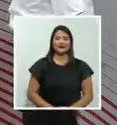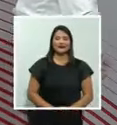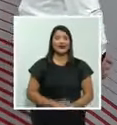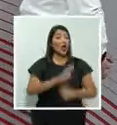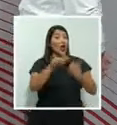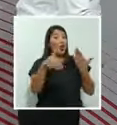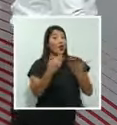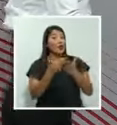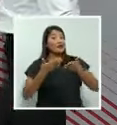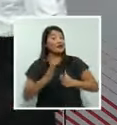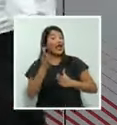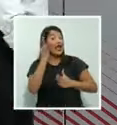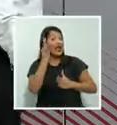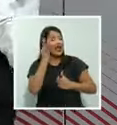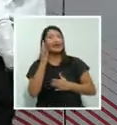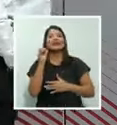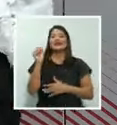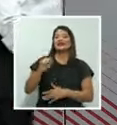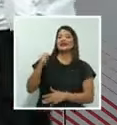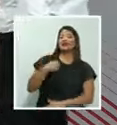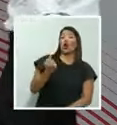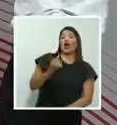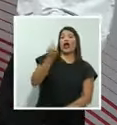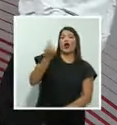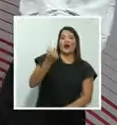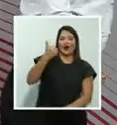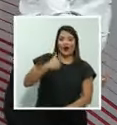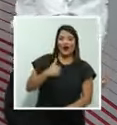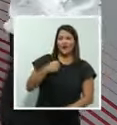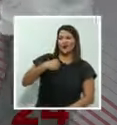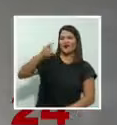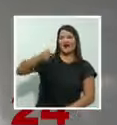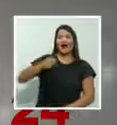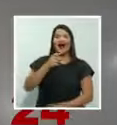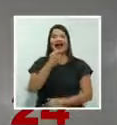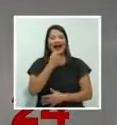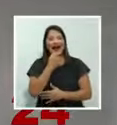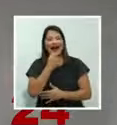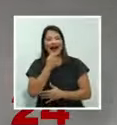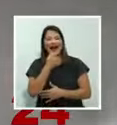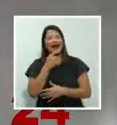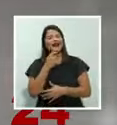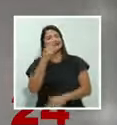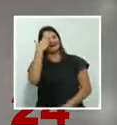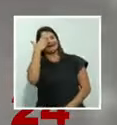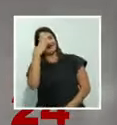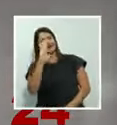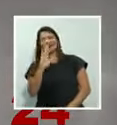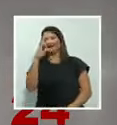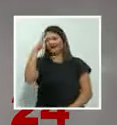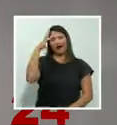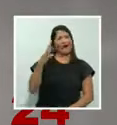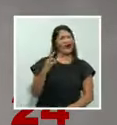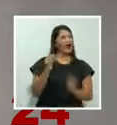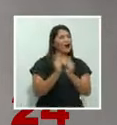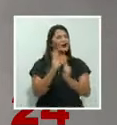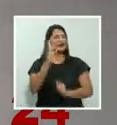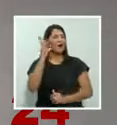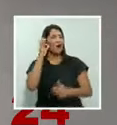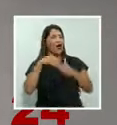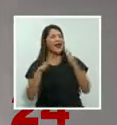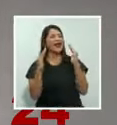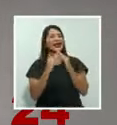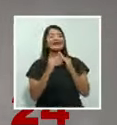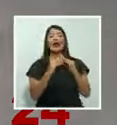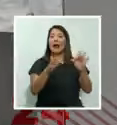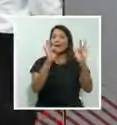Todas mujeres, me decía. Yo soy el que manda. ¡Ah! Eso no lo no sé. Creo. Con 6 mujeres en la casa, muy